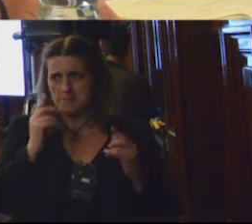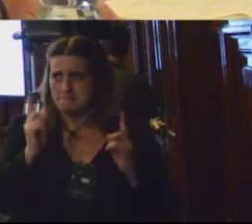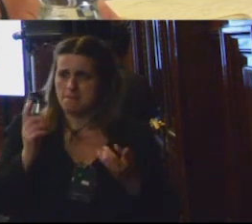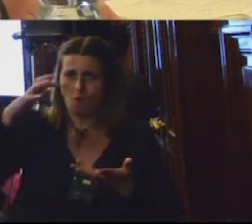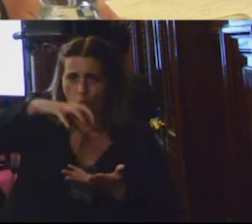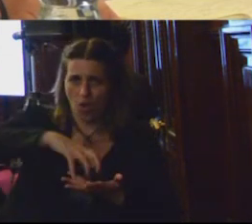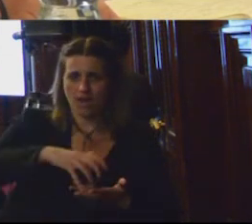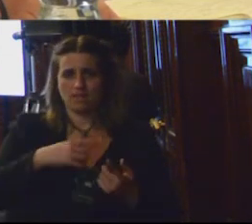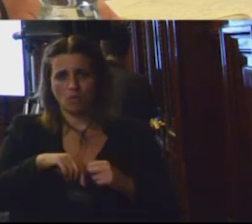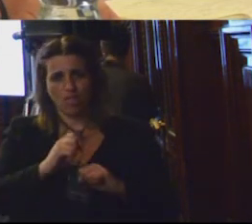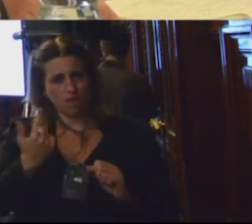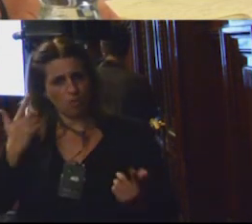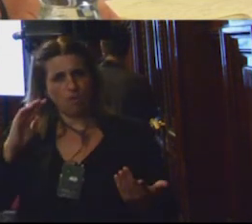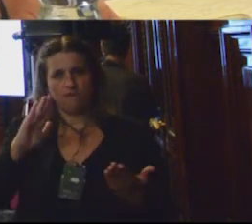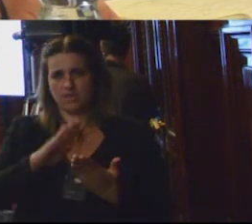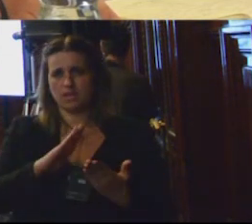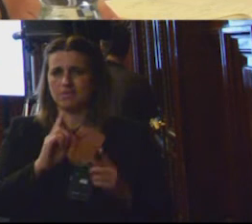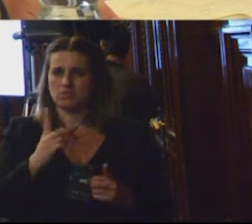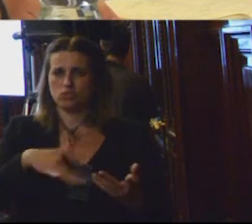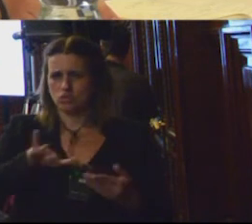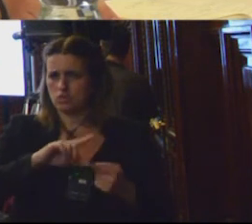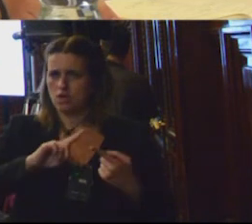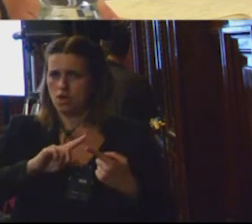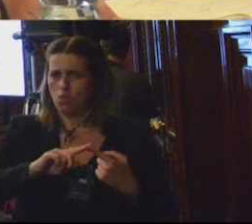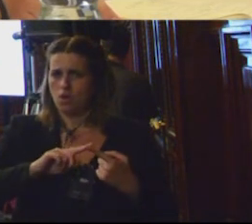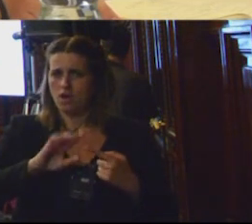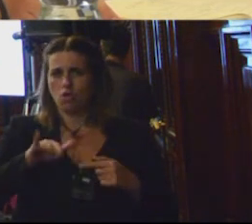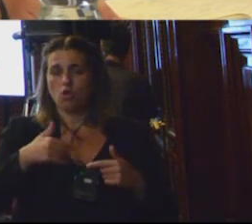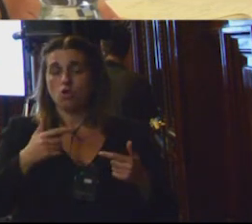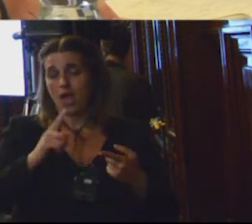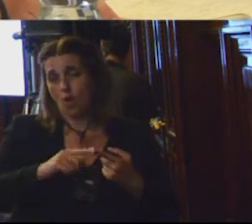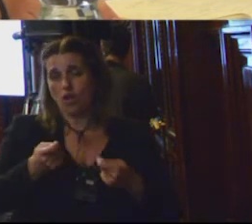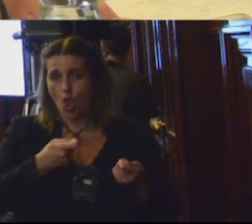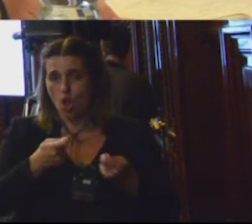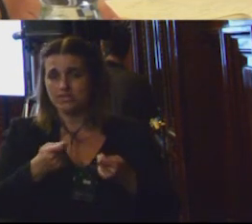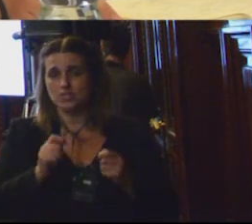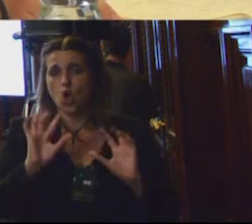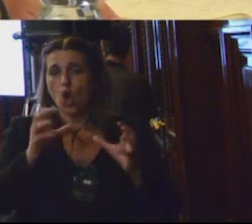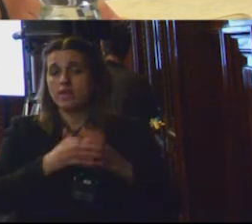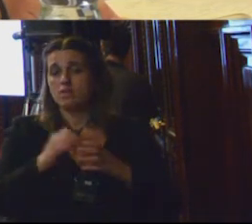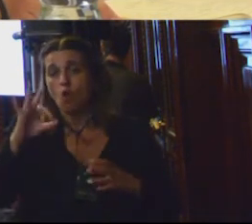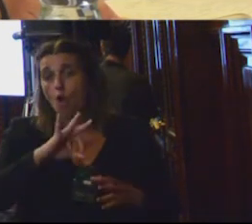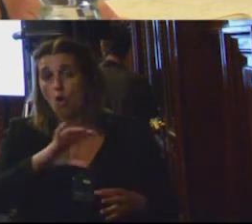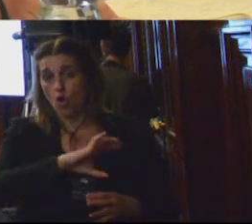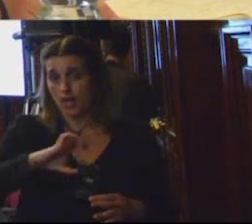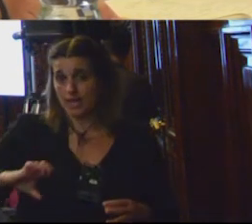enfrentar en cuestiones que eran pactadas por negociación colectiva o con el Estado.